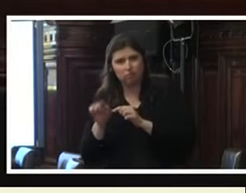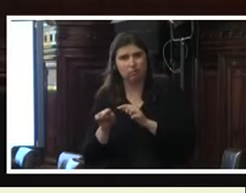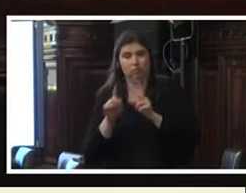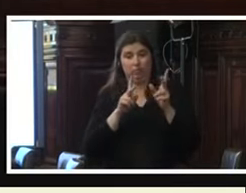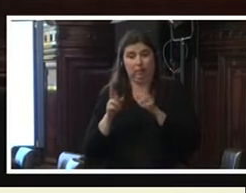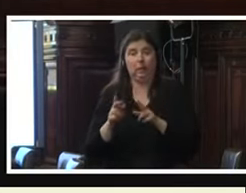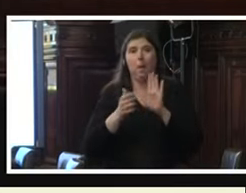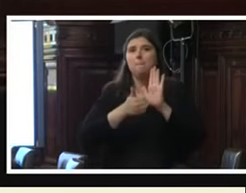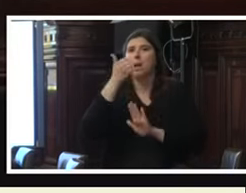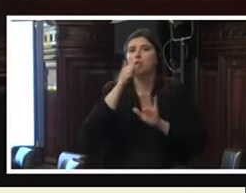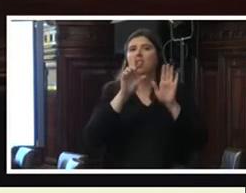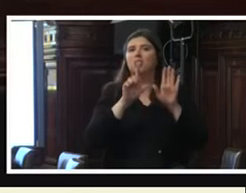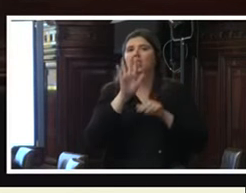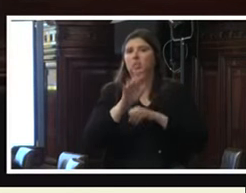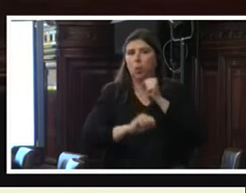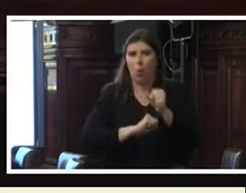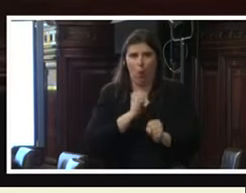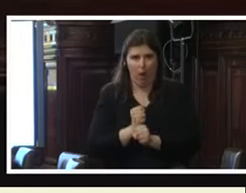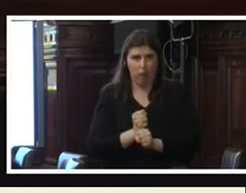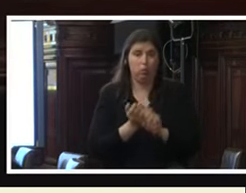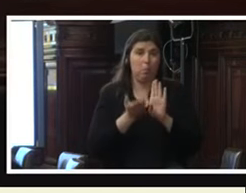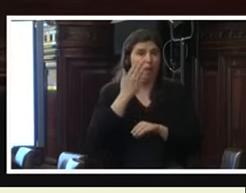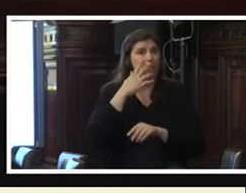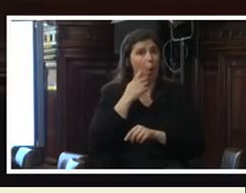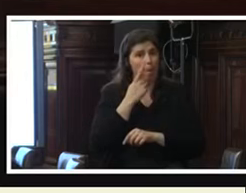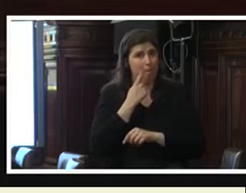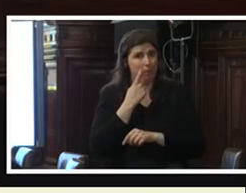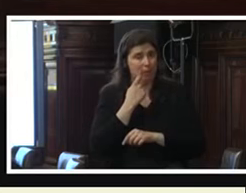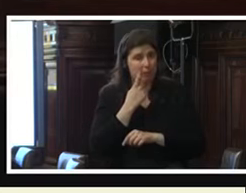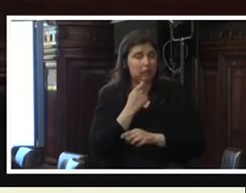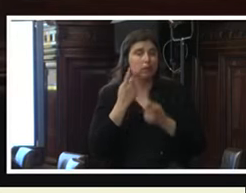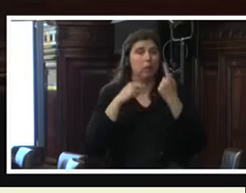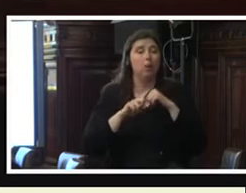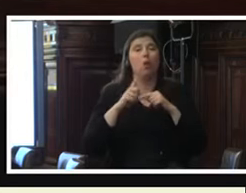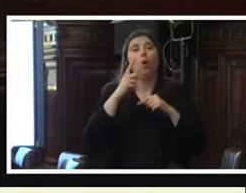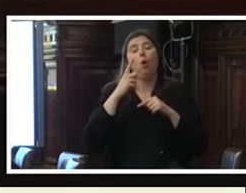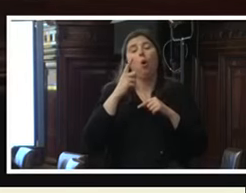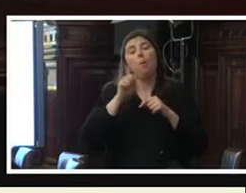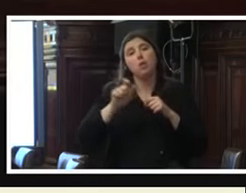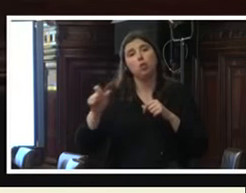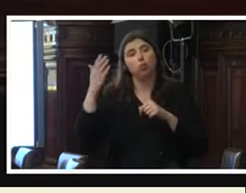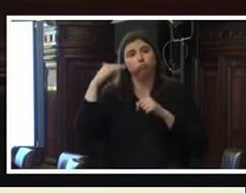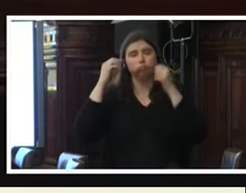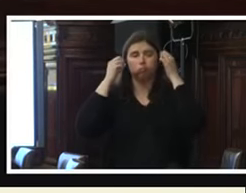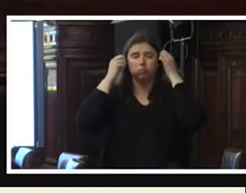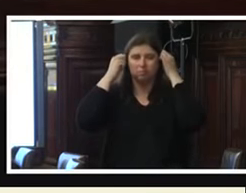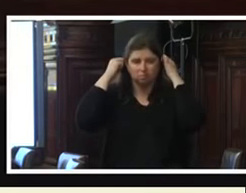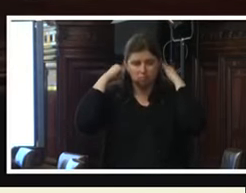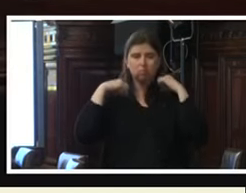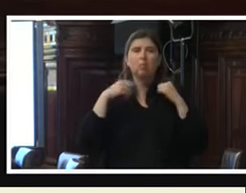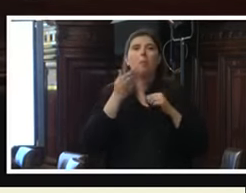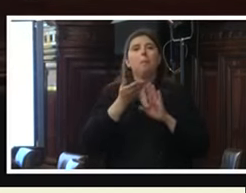supera los 75 años particularmente hombres sin embargo el tema de personas adultas mayores lg parece